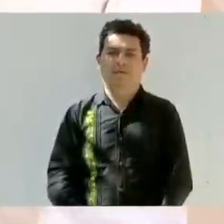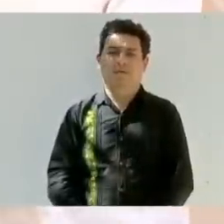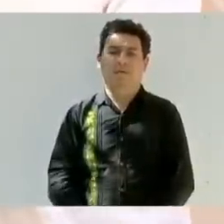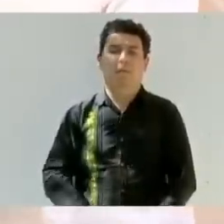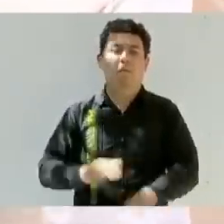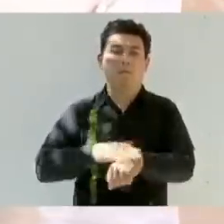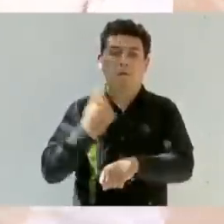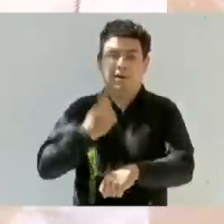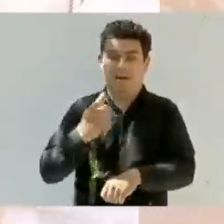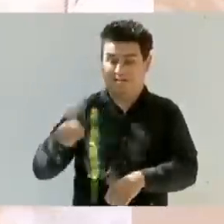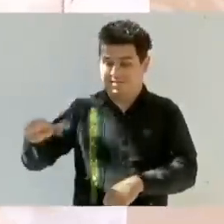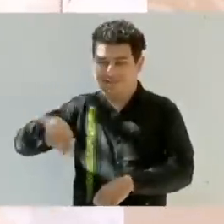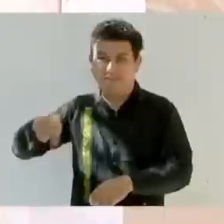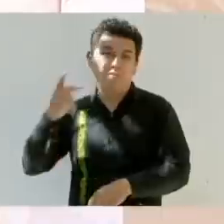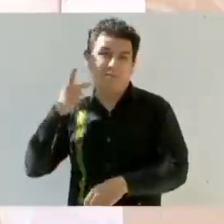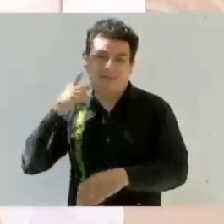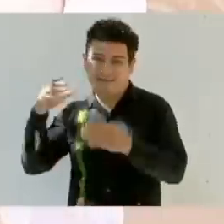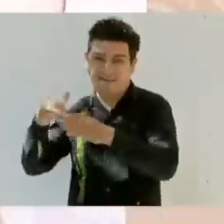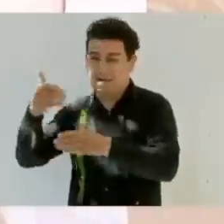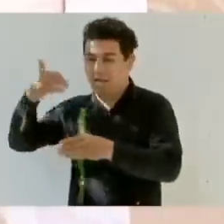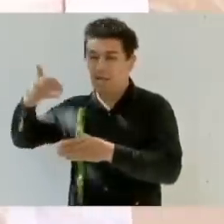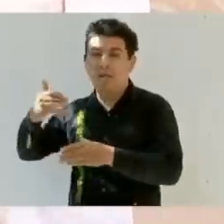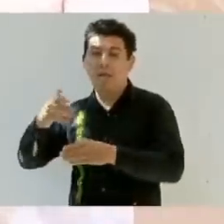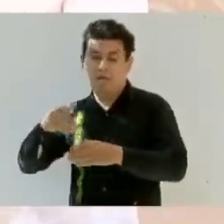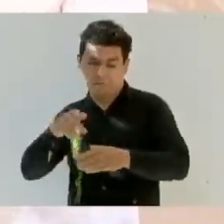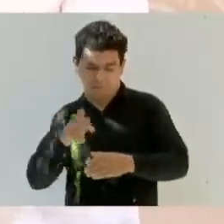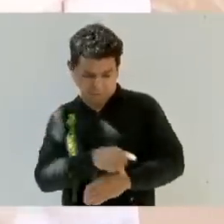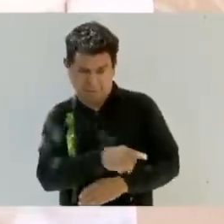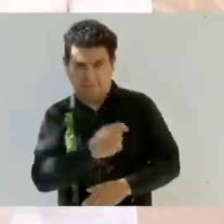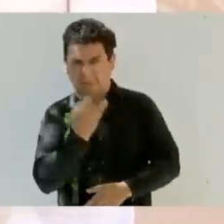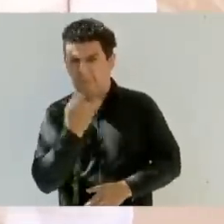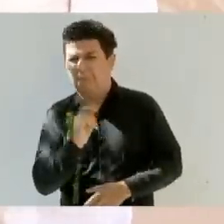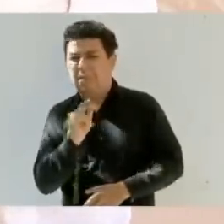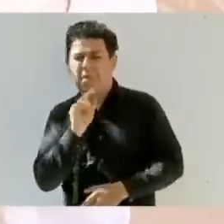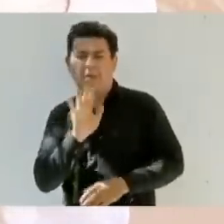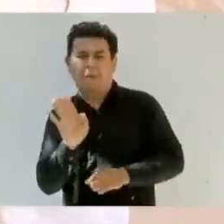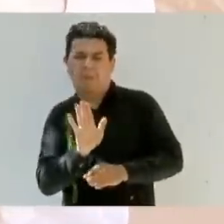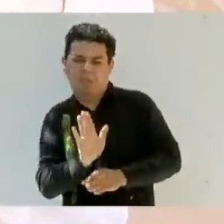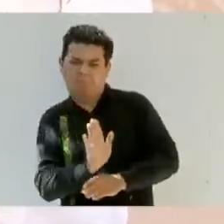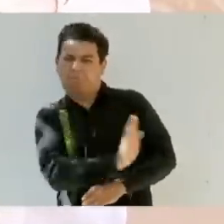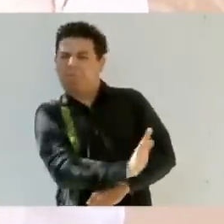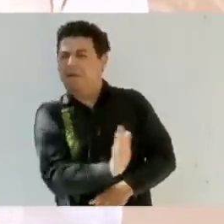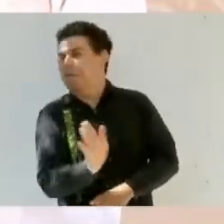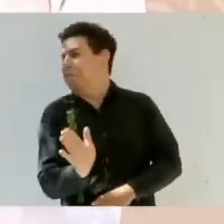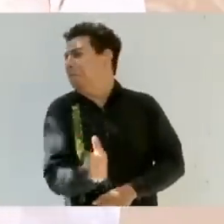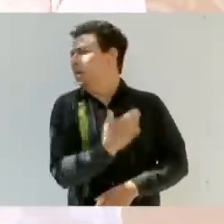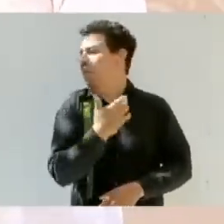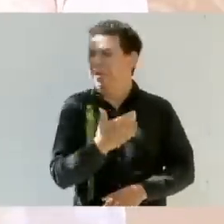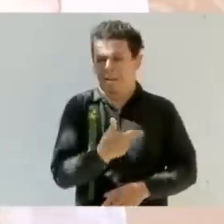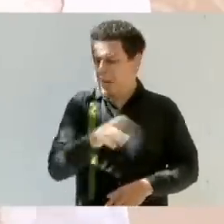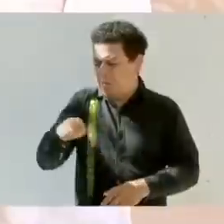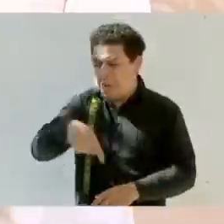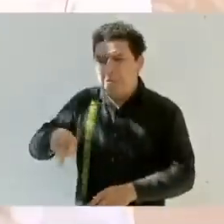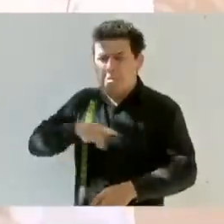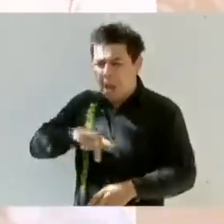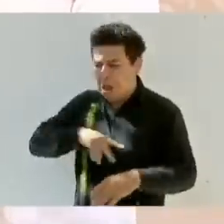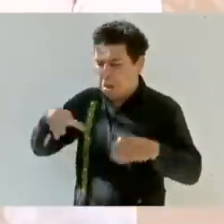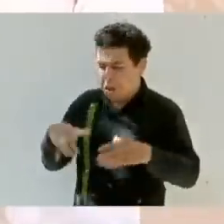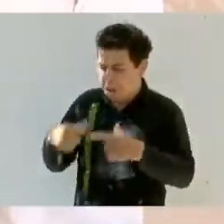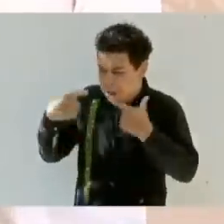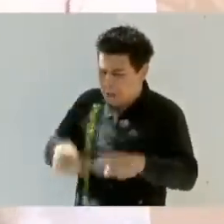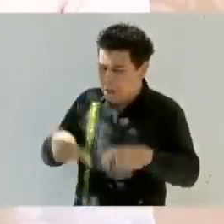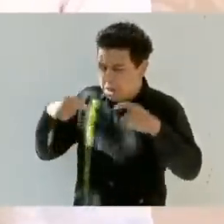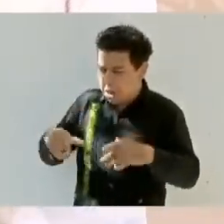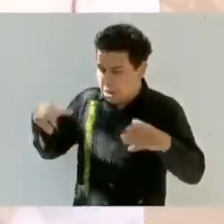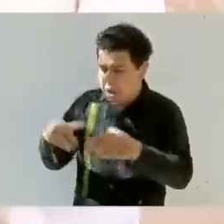tomaban en cuenta al pueblo. Para ellos el pueblo no existía. La política era asunto